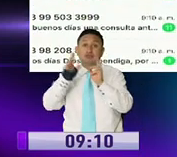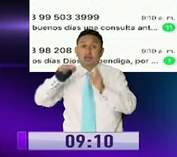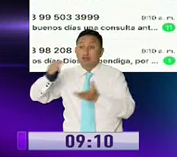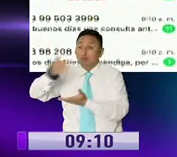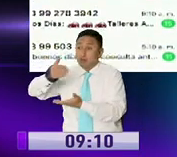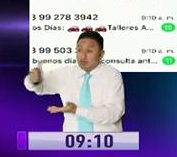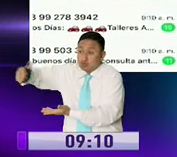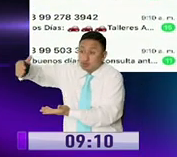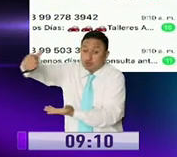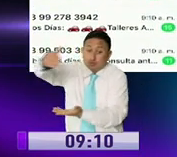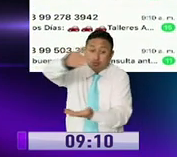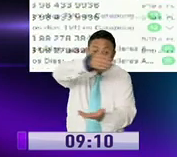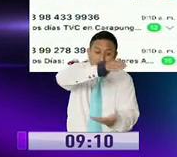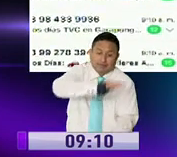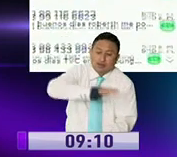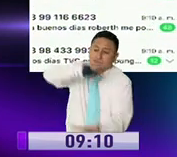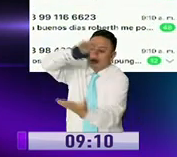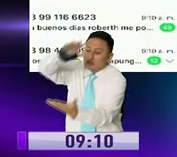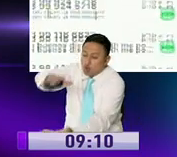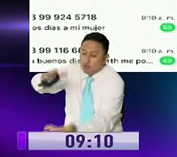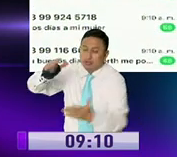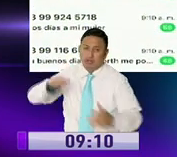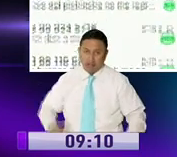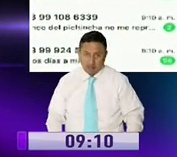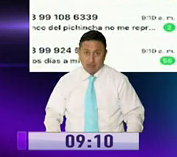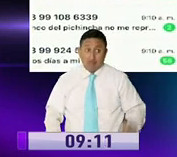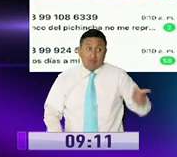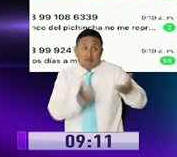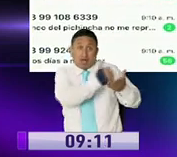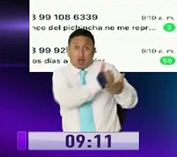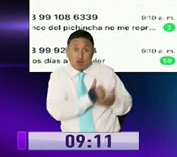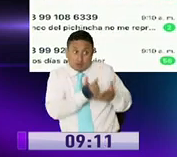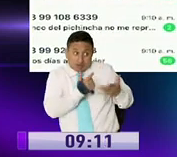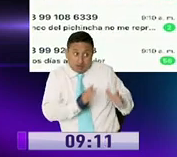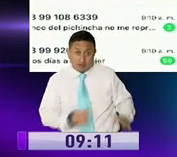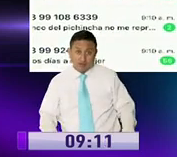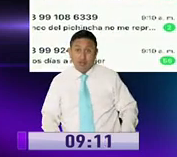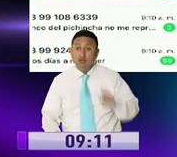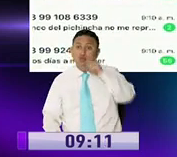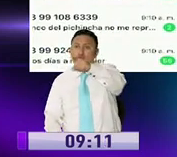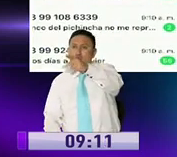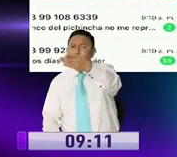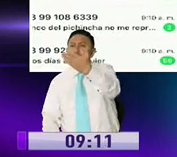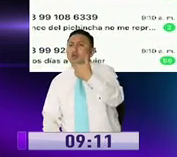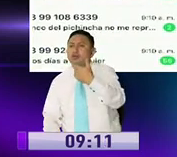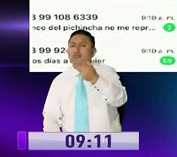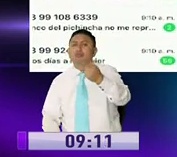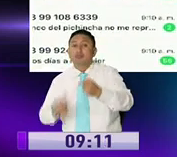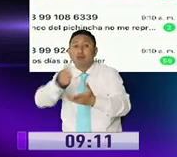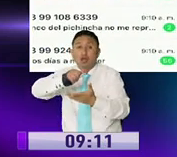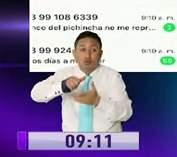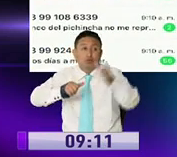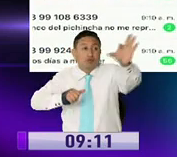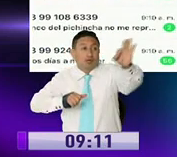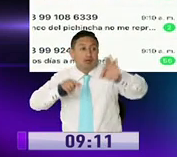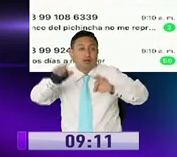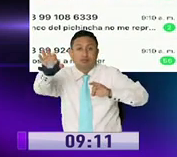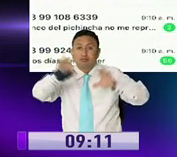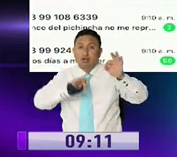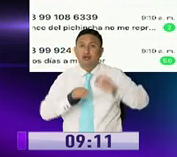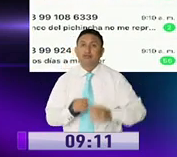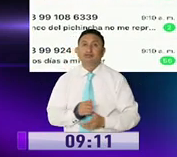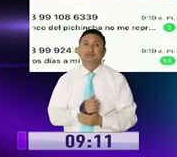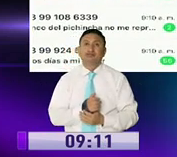vecinos. Mientras llega la ayuda, ¿no? Mientras llega la ayuda, pues, o sea, tus vecinos, dígale, tú qué tienes, te sobra una latita de atún,